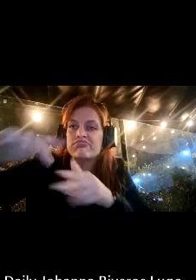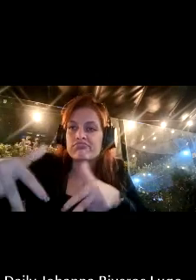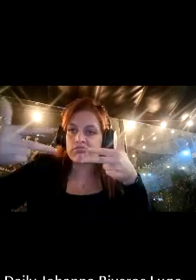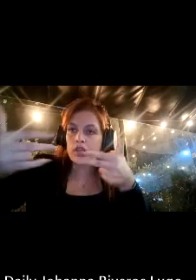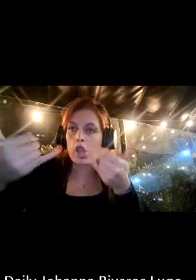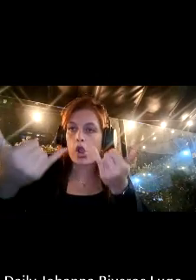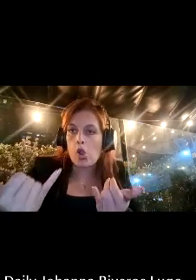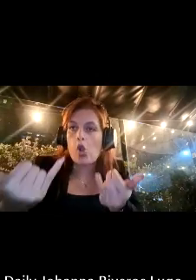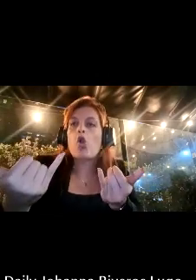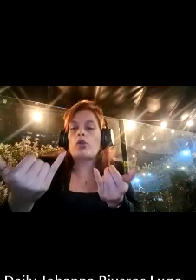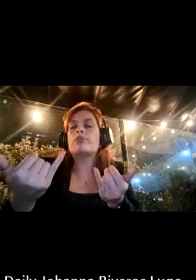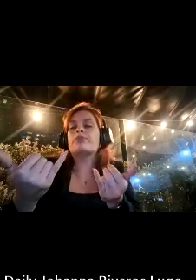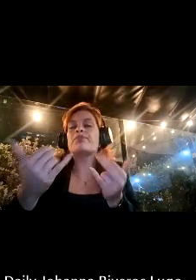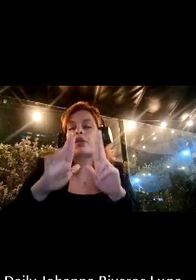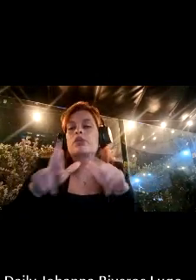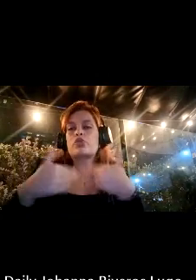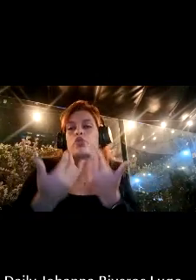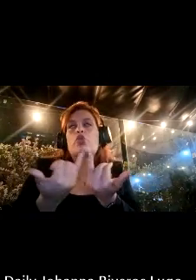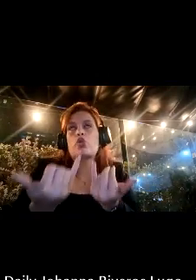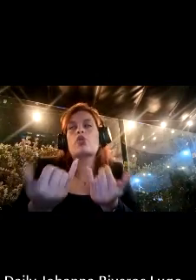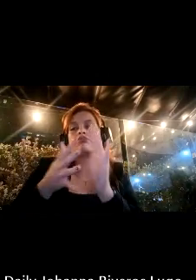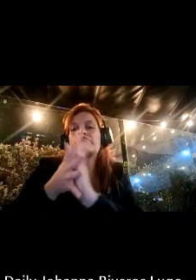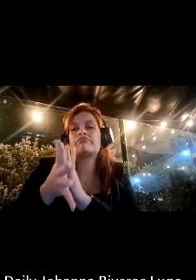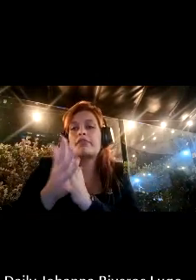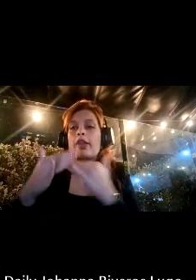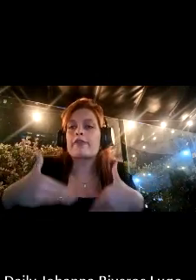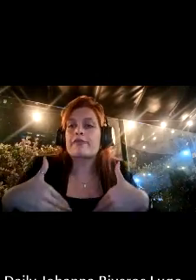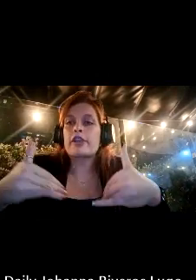en línea y que tengan una feliz noche.